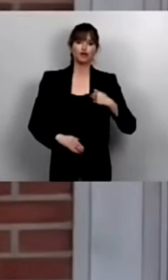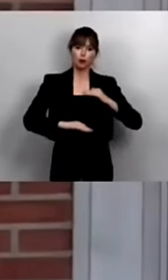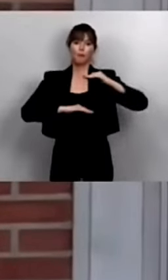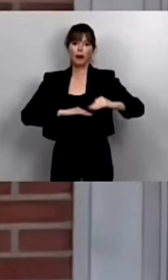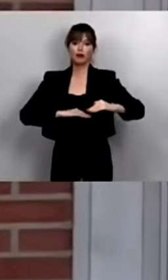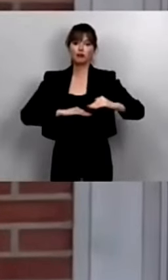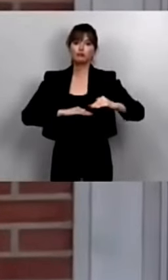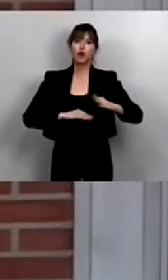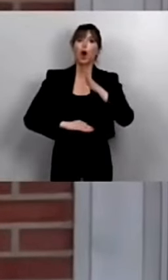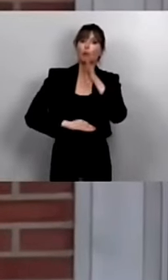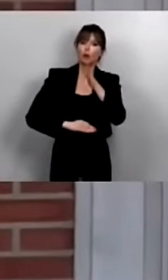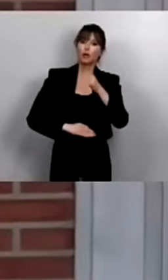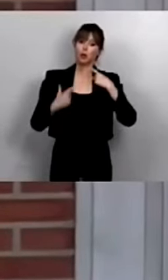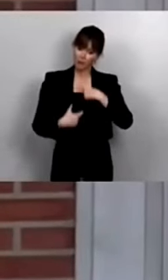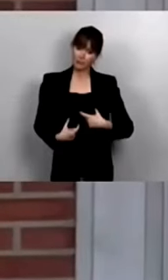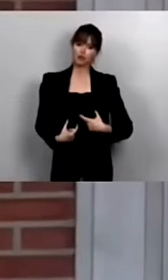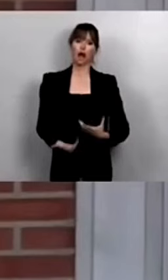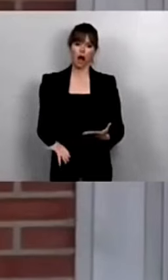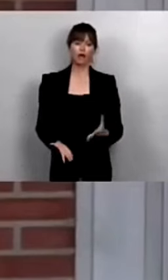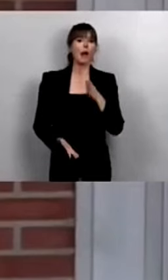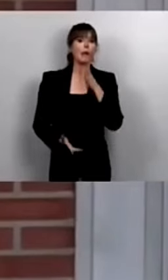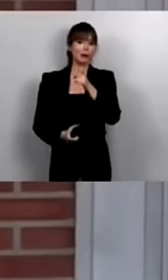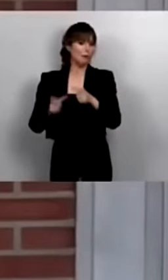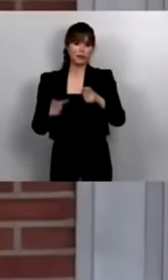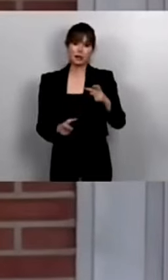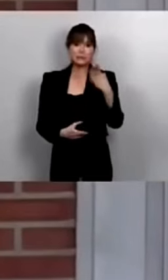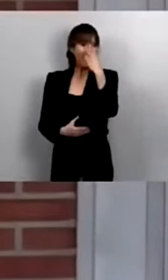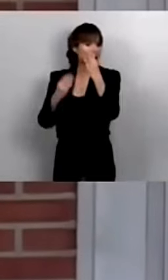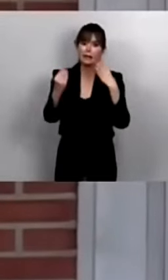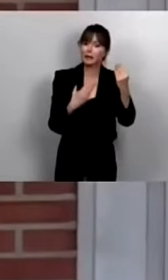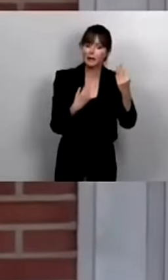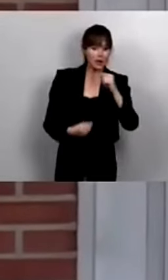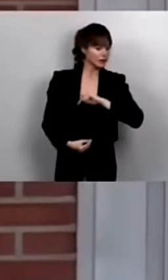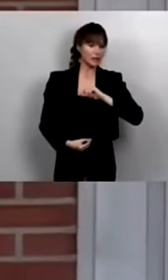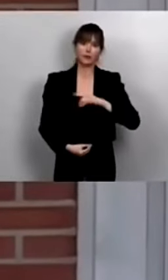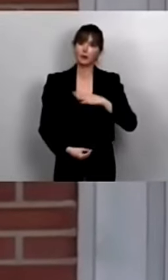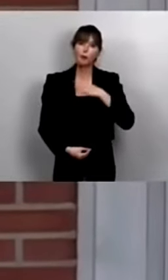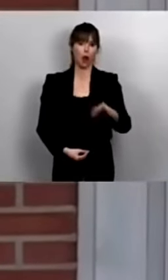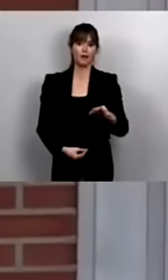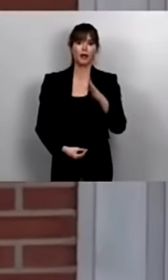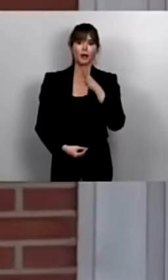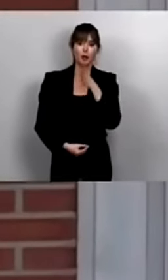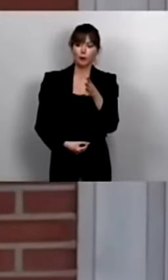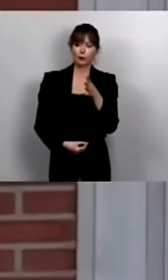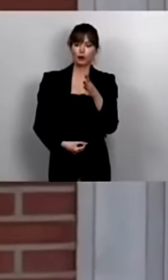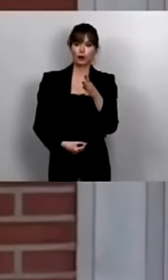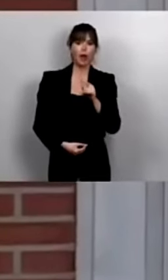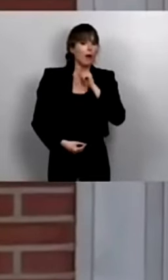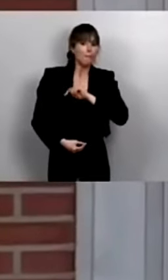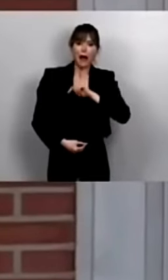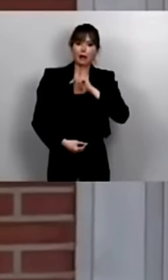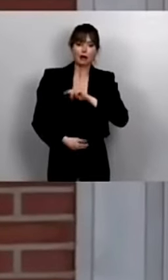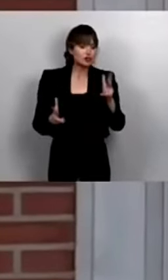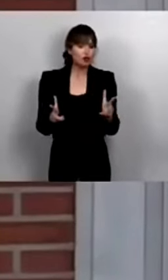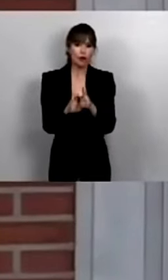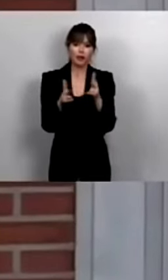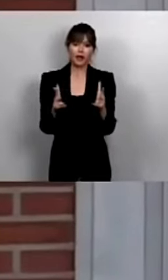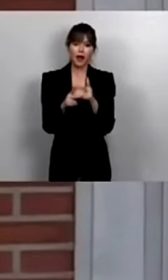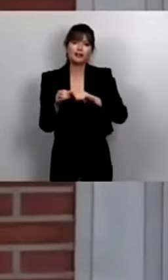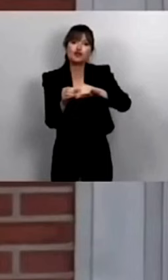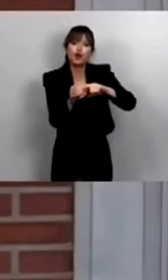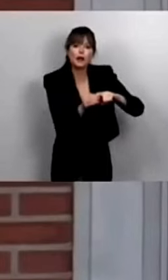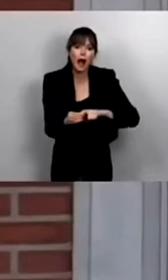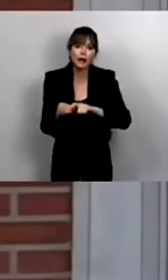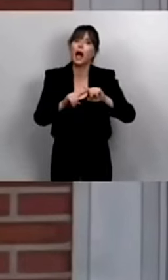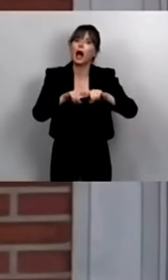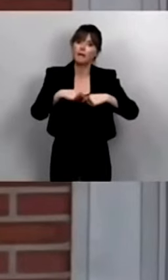cosa. Dice, te va a cagar ahora. Se mete para adentro, sale el tío con un Gretli, con más pelo que un kiwi. Y dice el padre, esto es un Grey